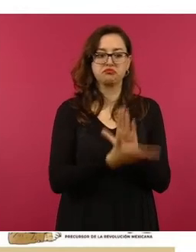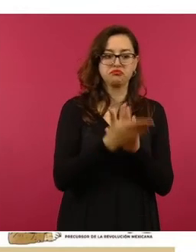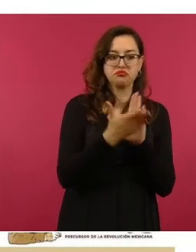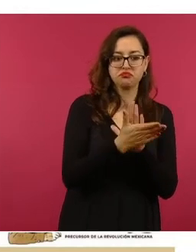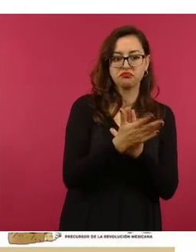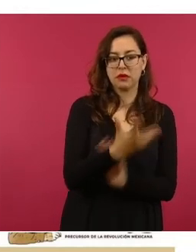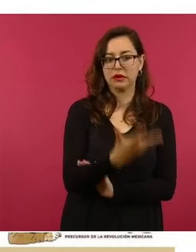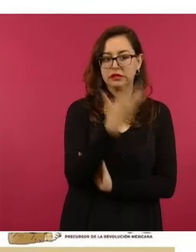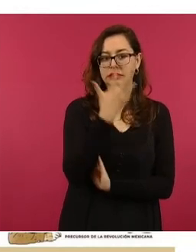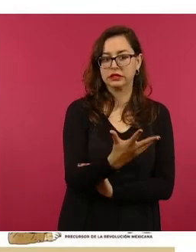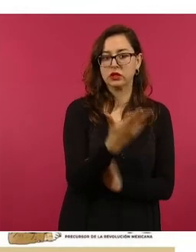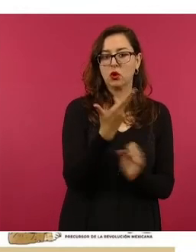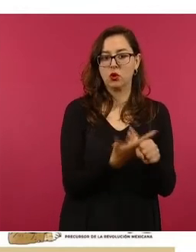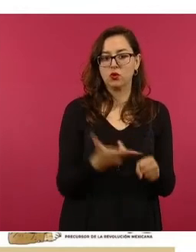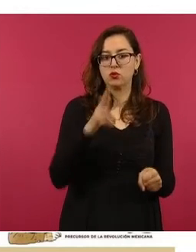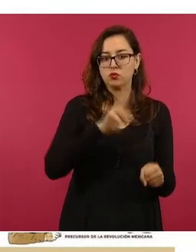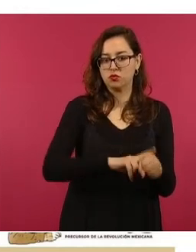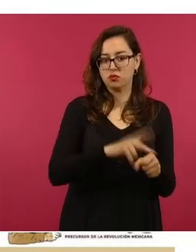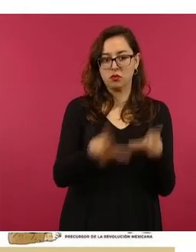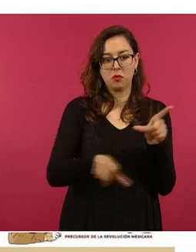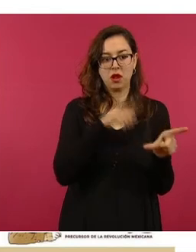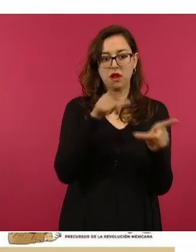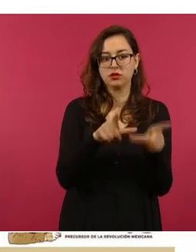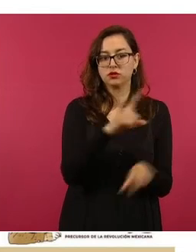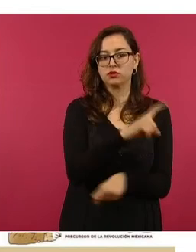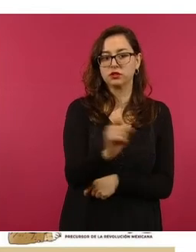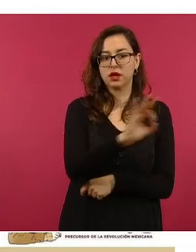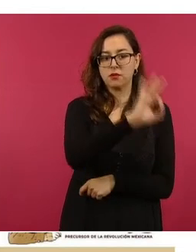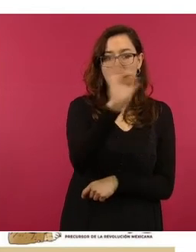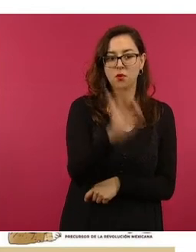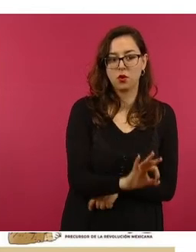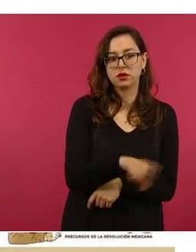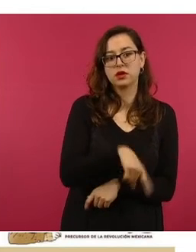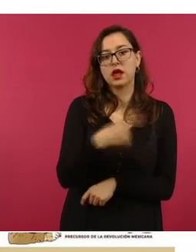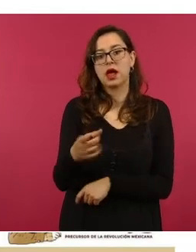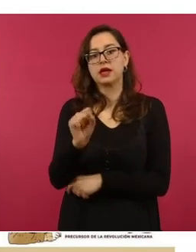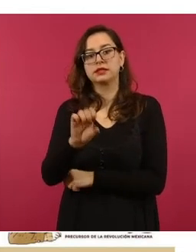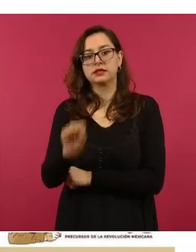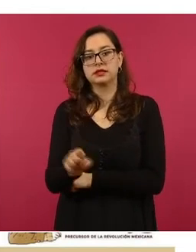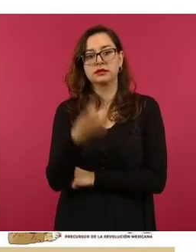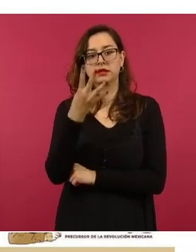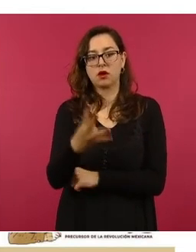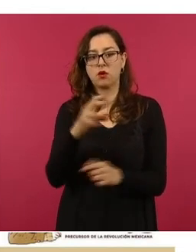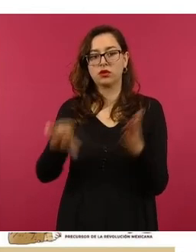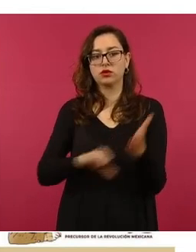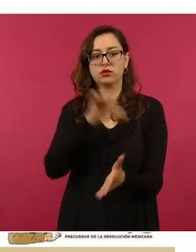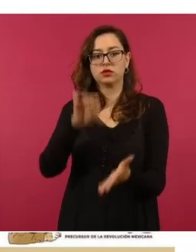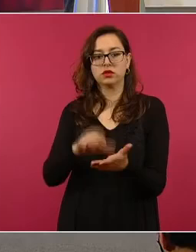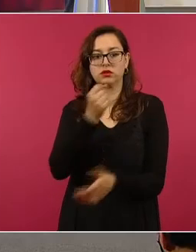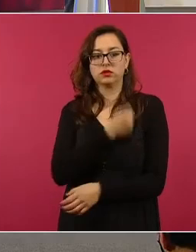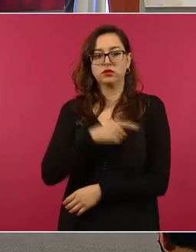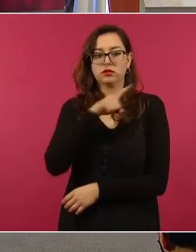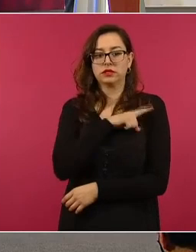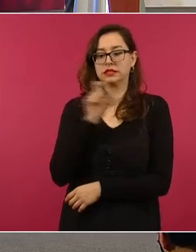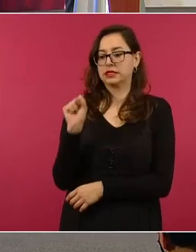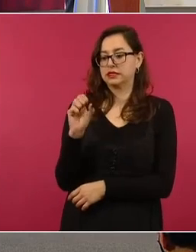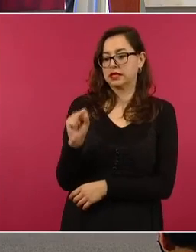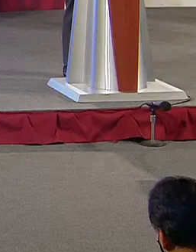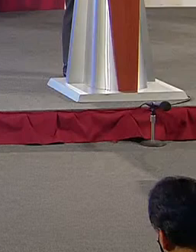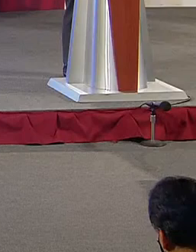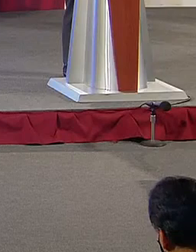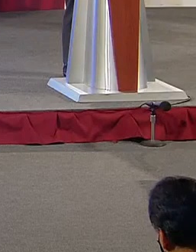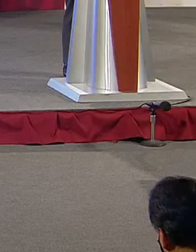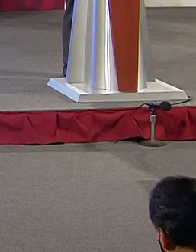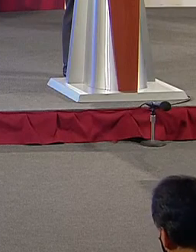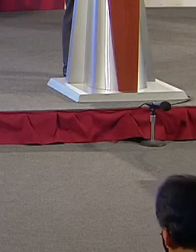los 5 hospitales con un avance del 100% y para 64 unidades de primer nivel con un avance del 60%. También en el caso de